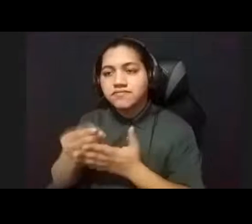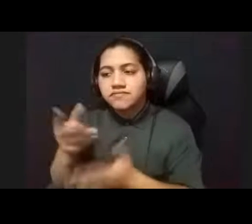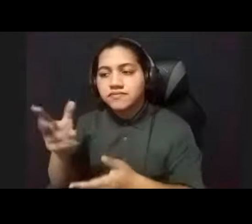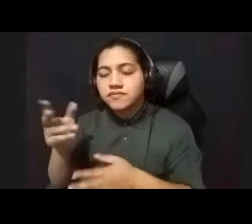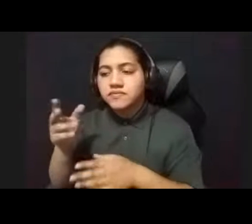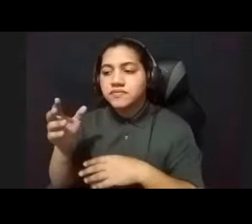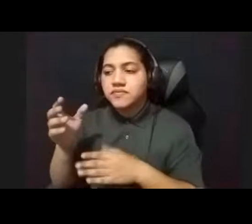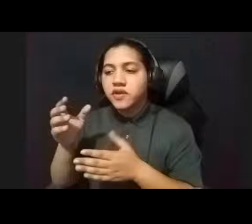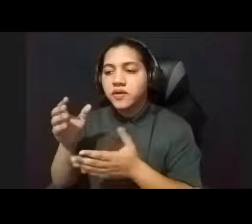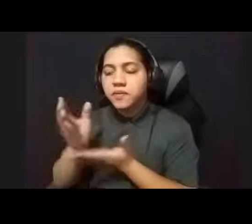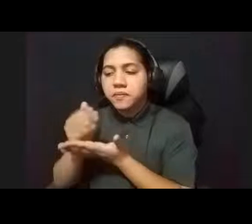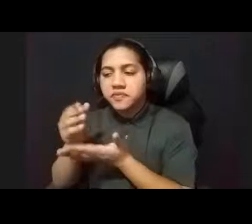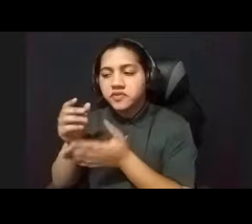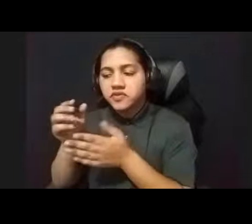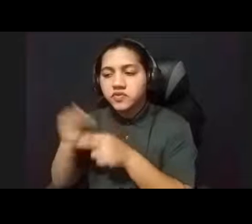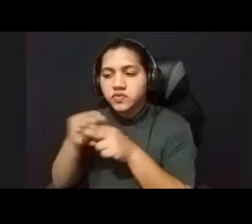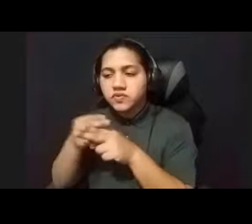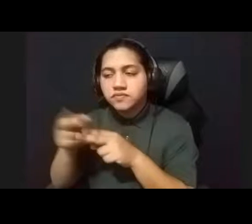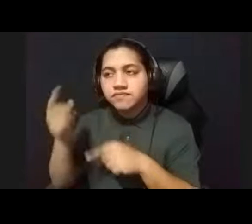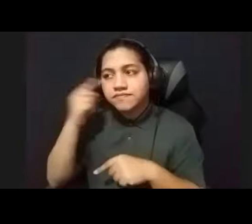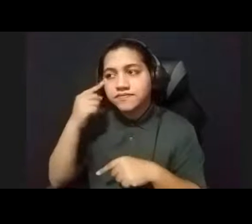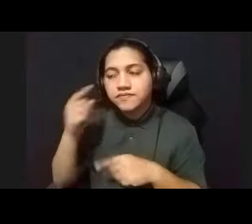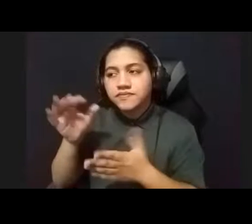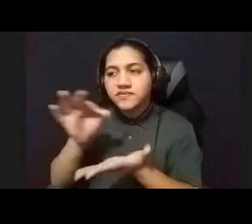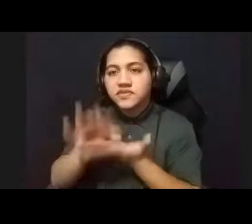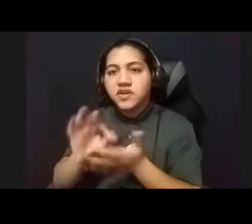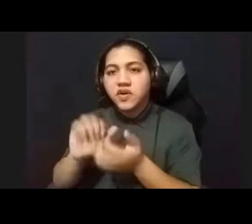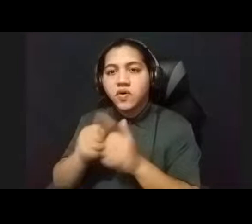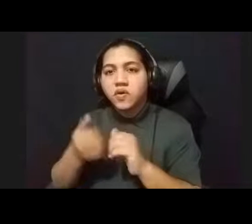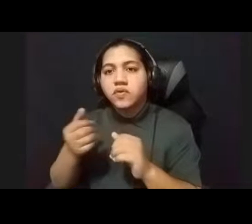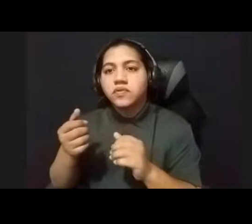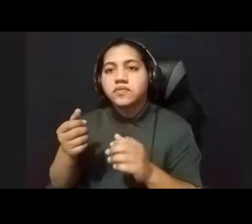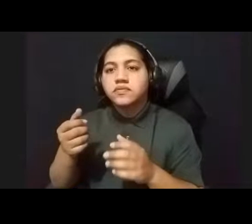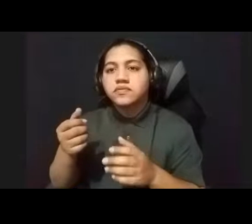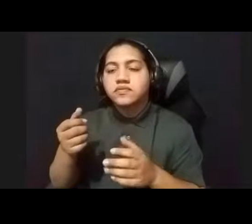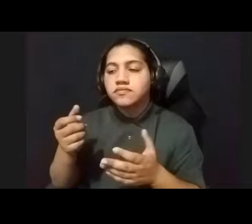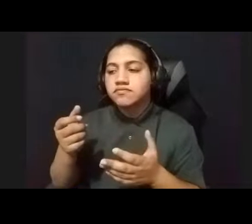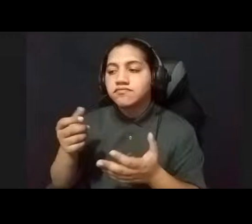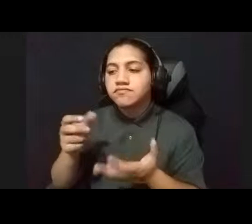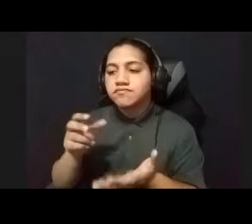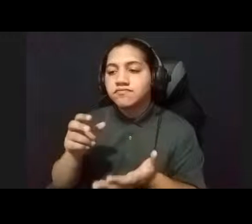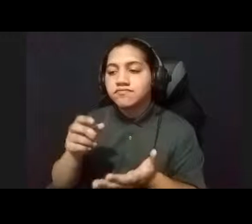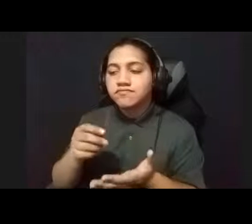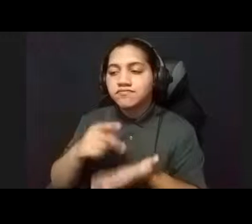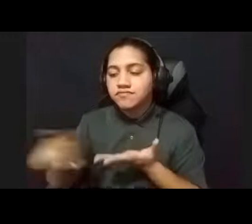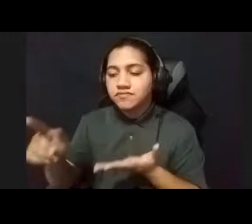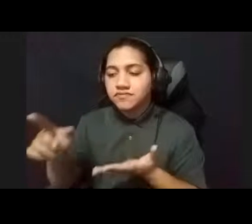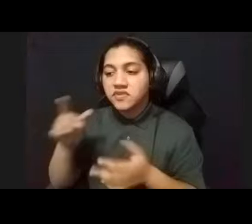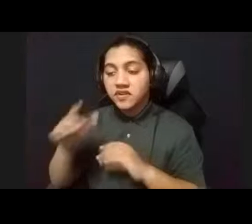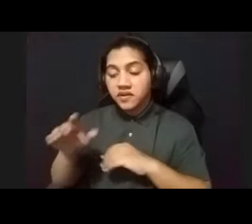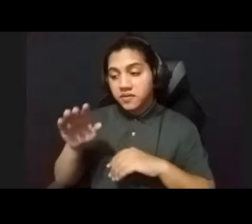preguntaba Martina, mientras pensaba en la peseta y cómo gastarla. Que conste, Martina no era